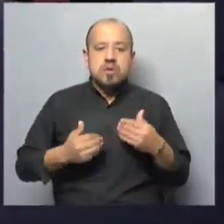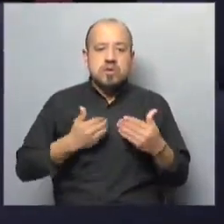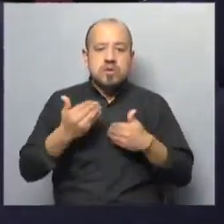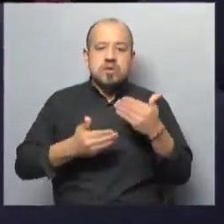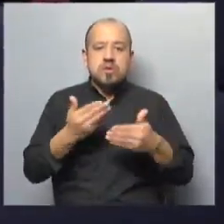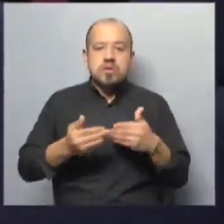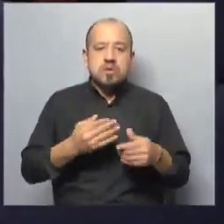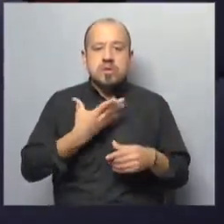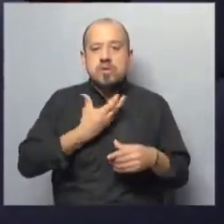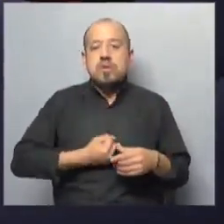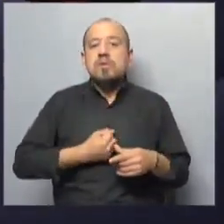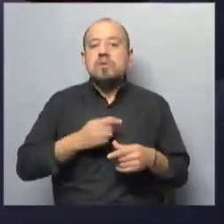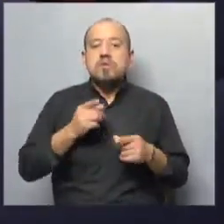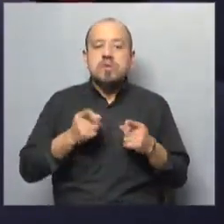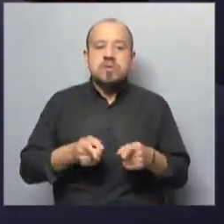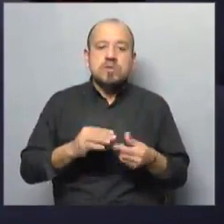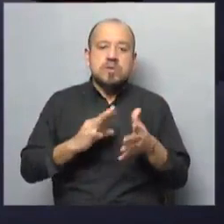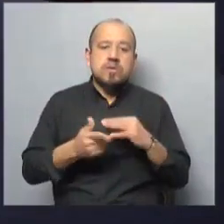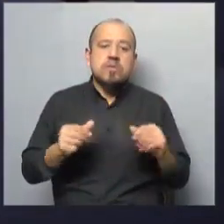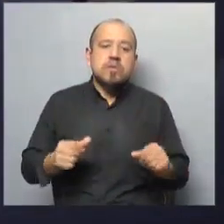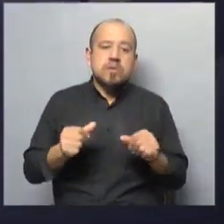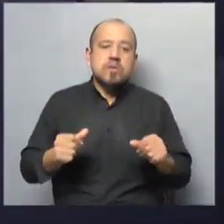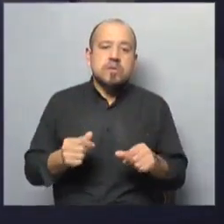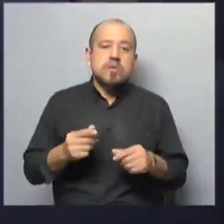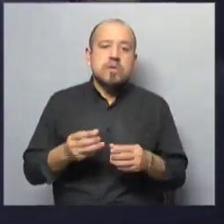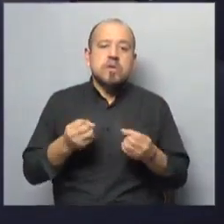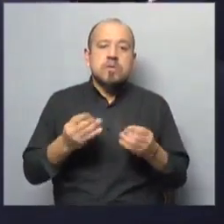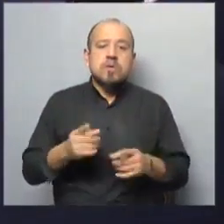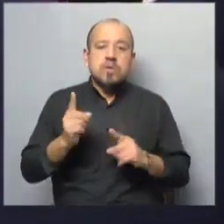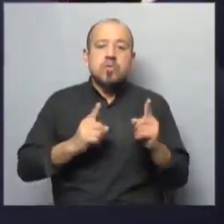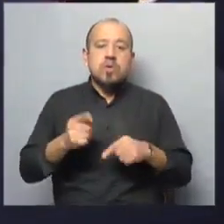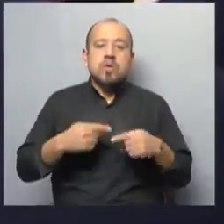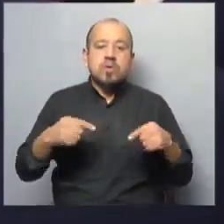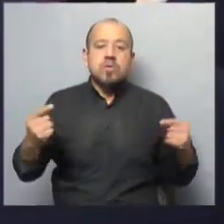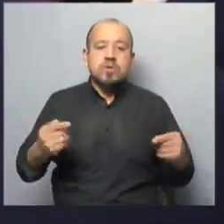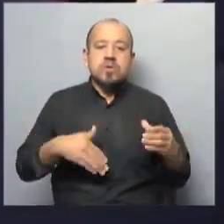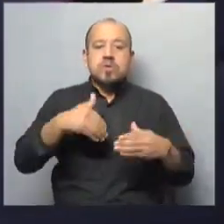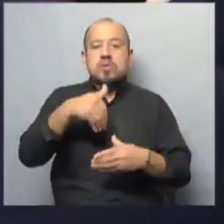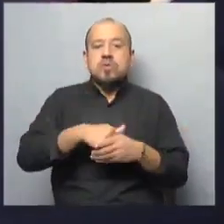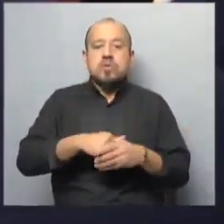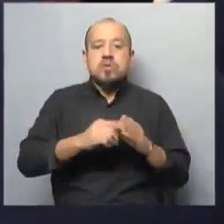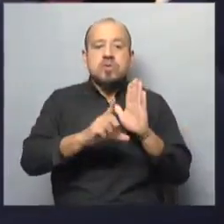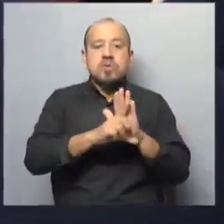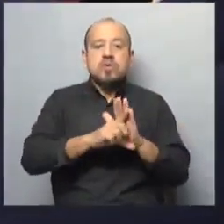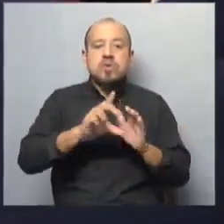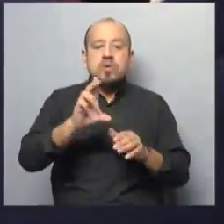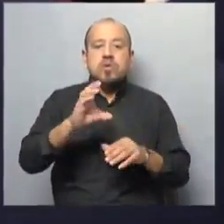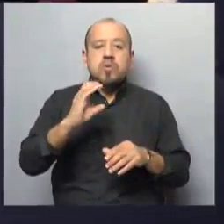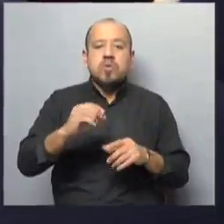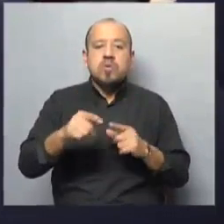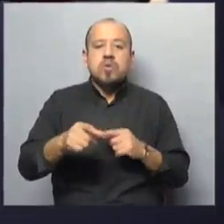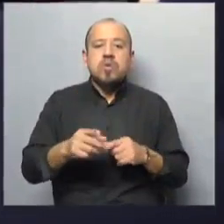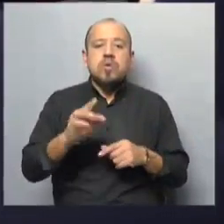está convencido de que es la forma de hacerlo. Primero, porque algunas cosas fueron votadas en la LUC, fueron a un plebiscito, a un